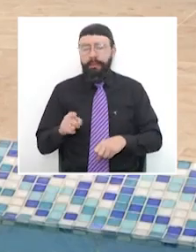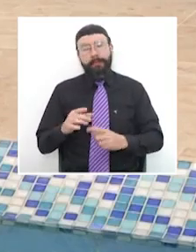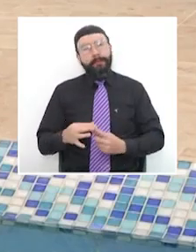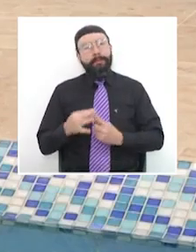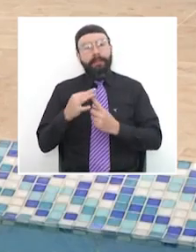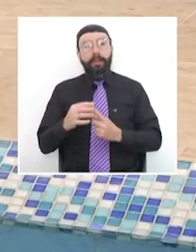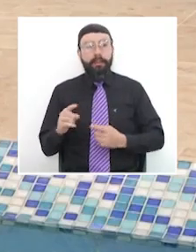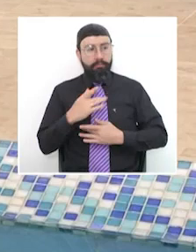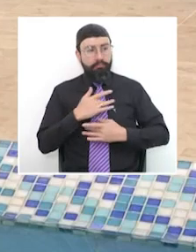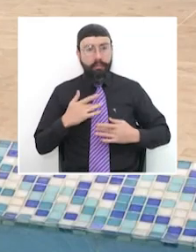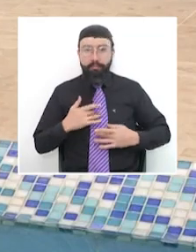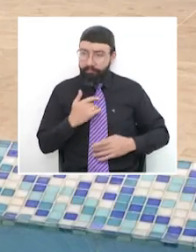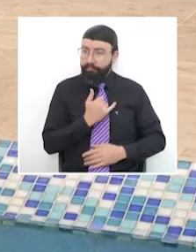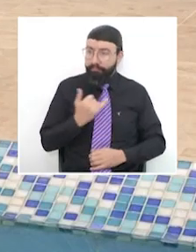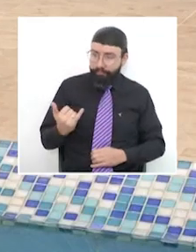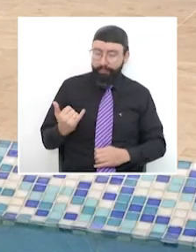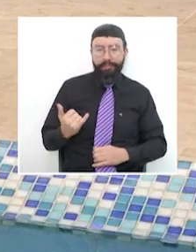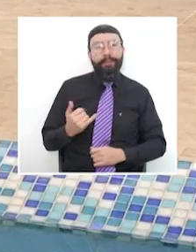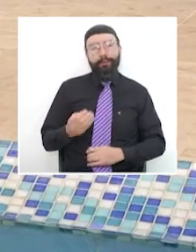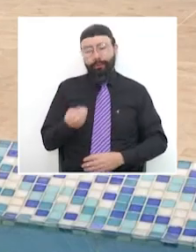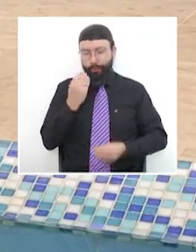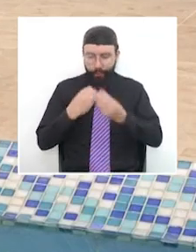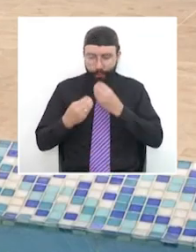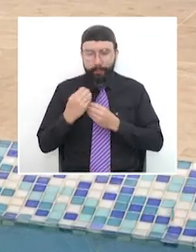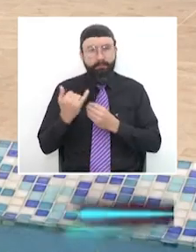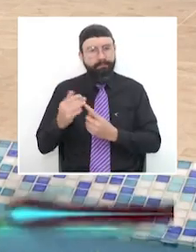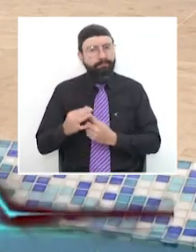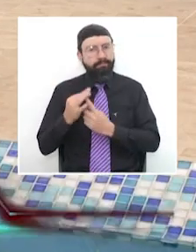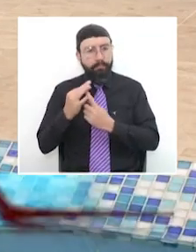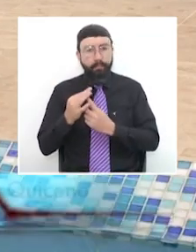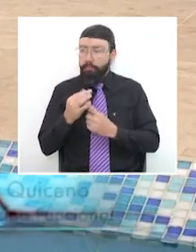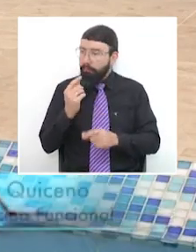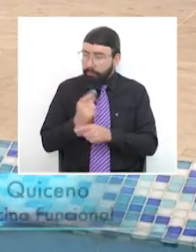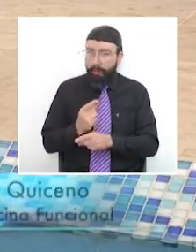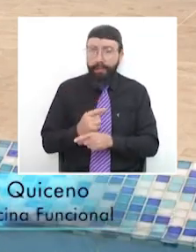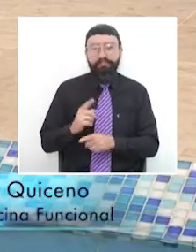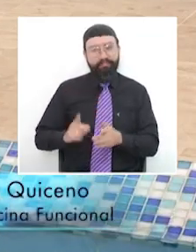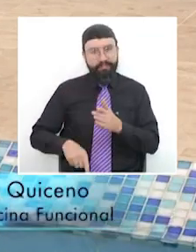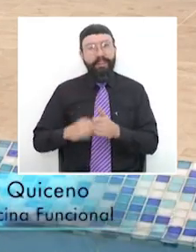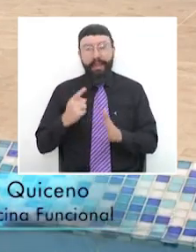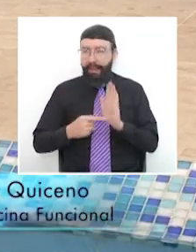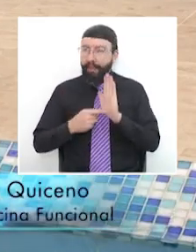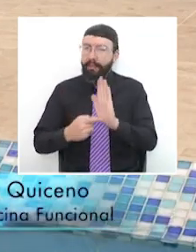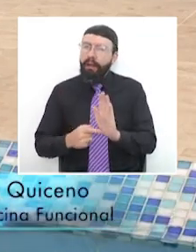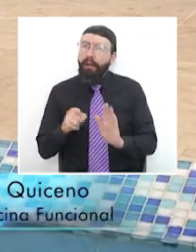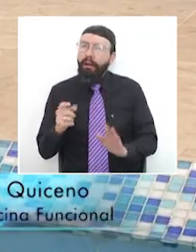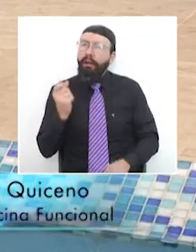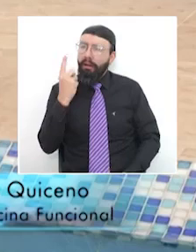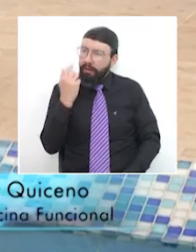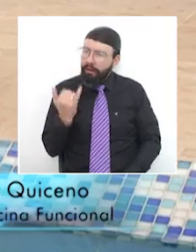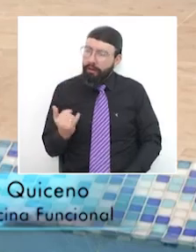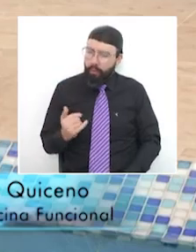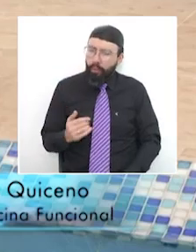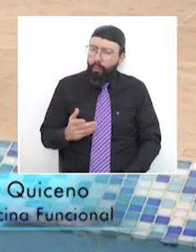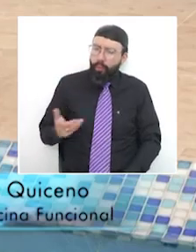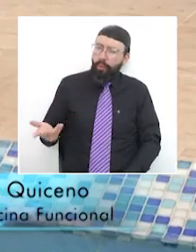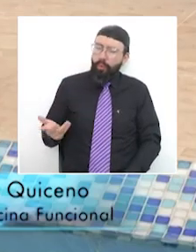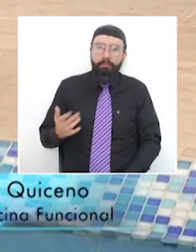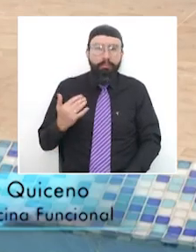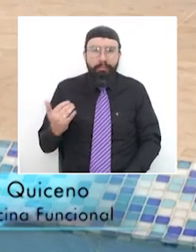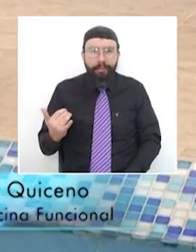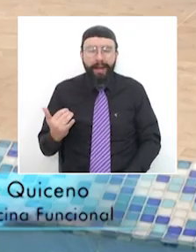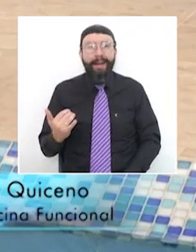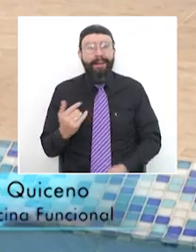la salud, que son nuestros productos naturales. Y ya ahora sí entremos en materia para que entendamos cómo es eso, la ecografía, y